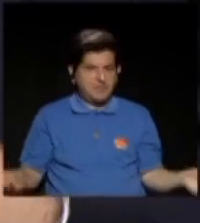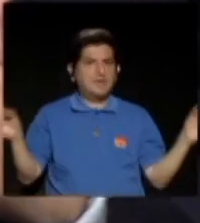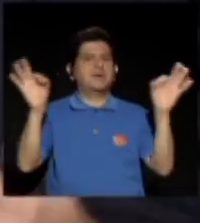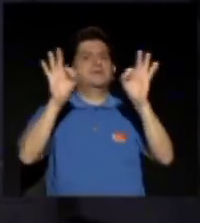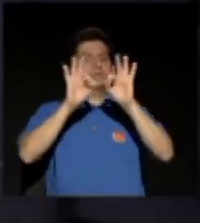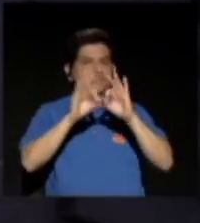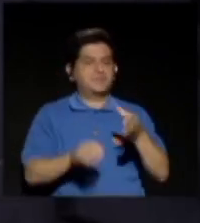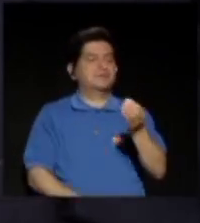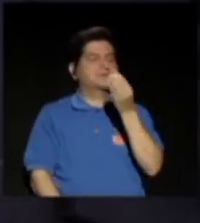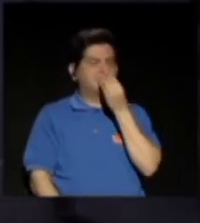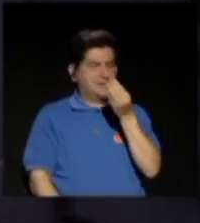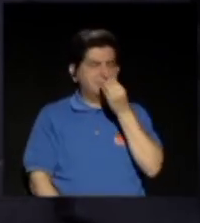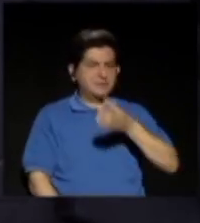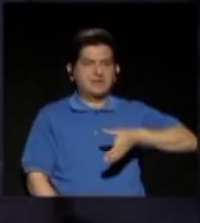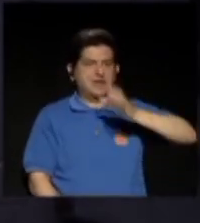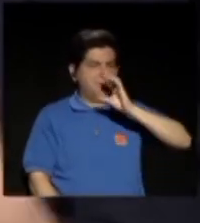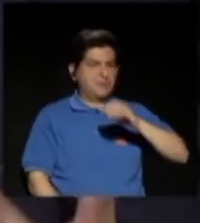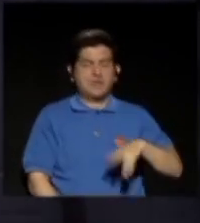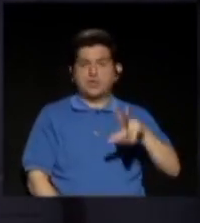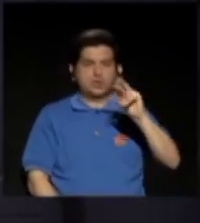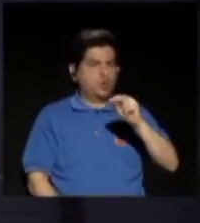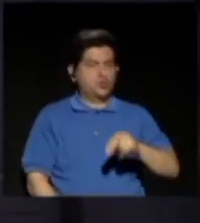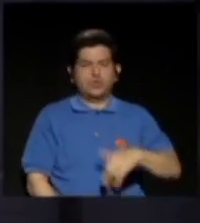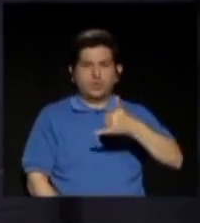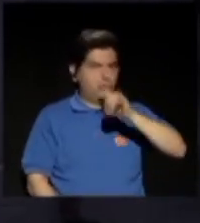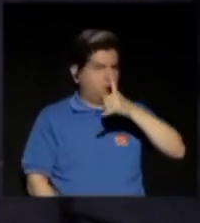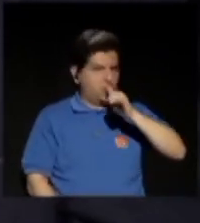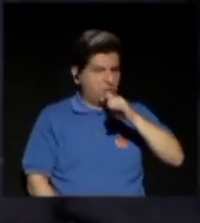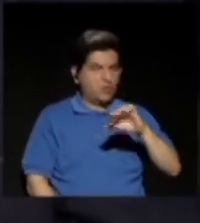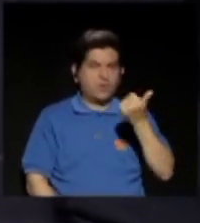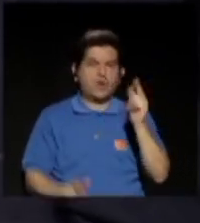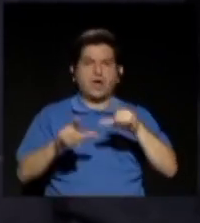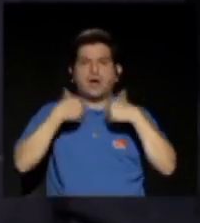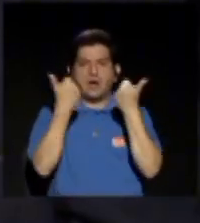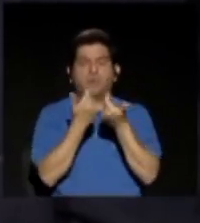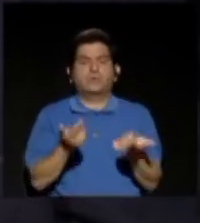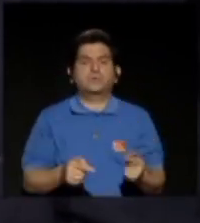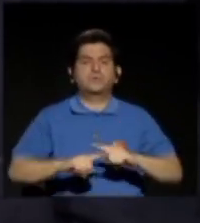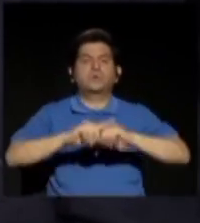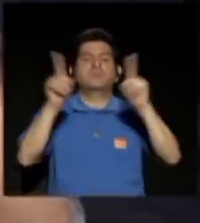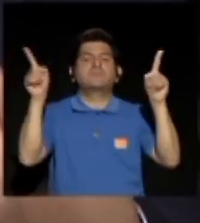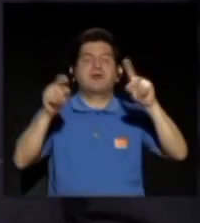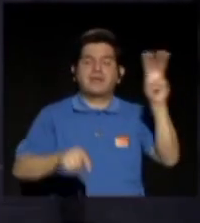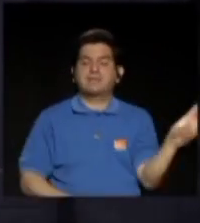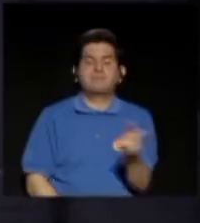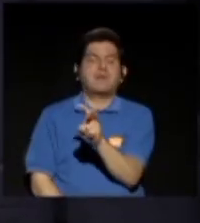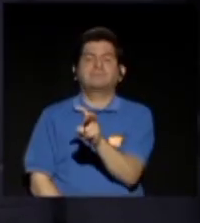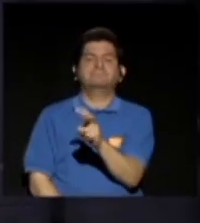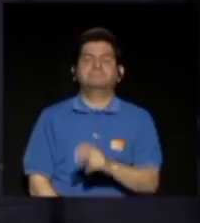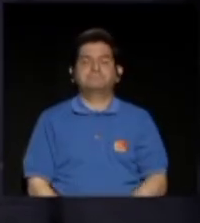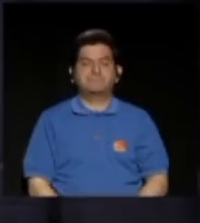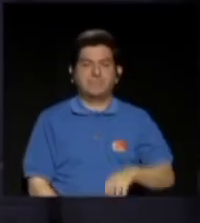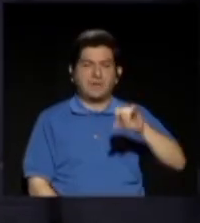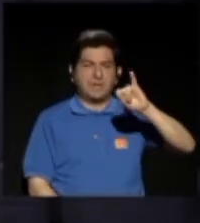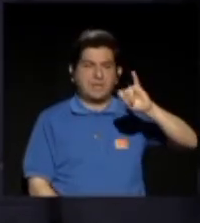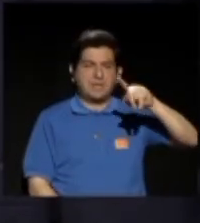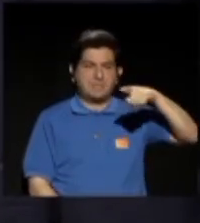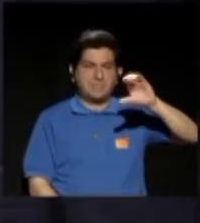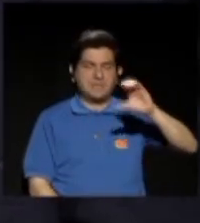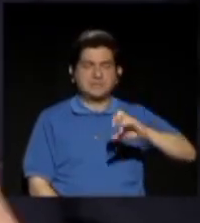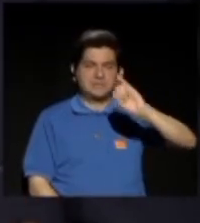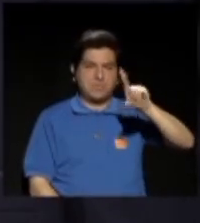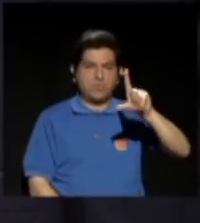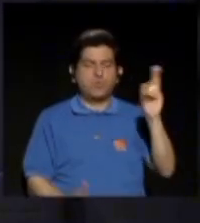el grupo de alimentos y bebidas no alcohólicas que otros grupos. Caso contrario es el del grupo transporte, que en el IPC base julio